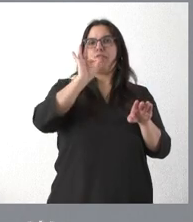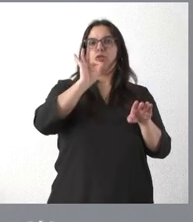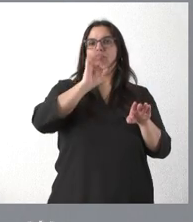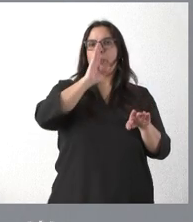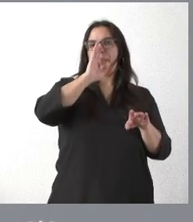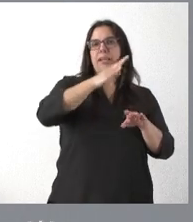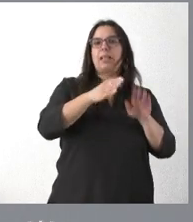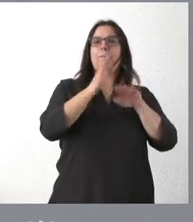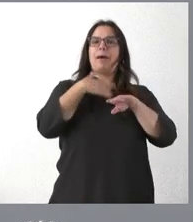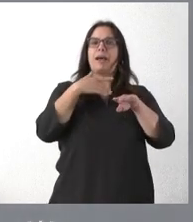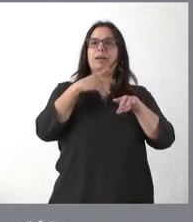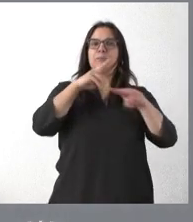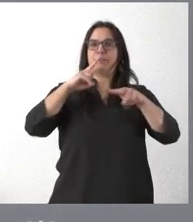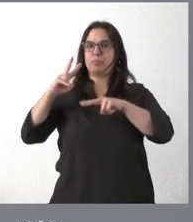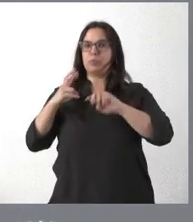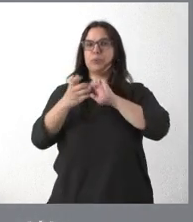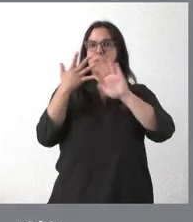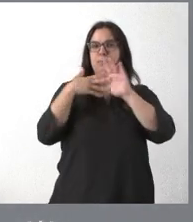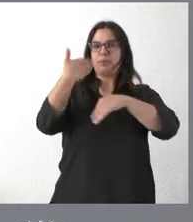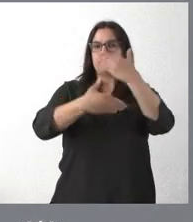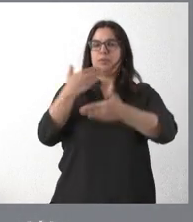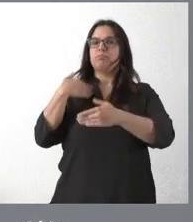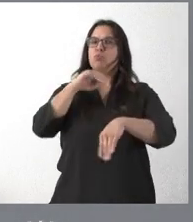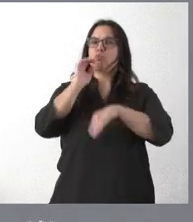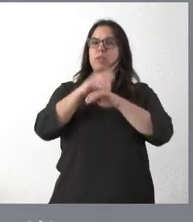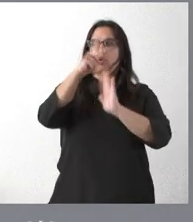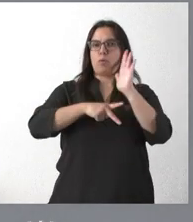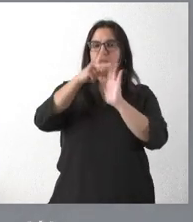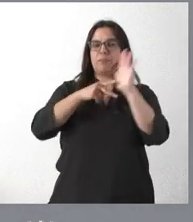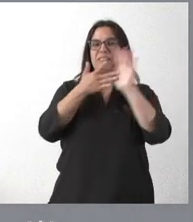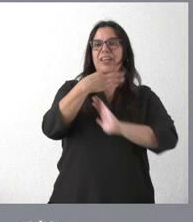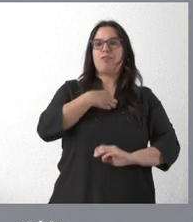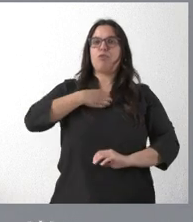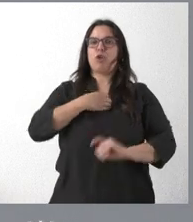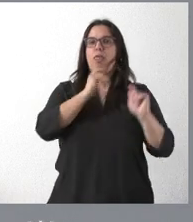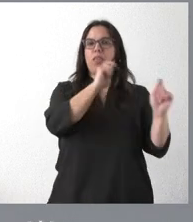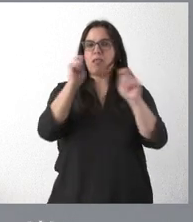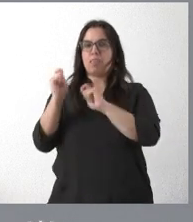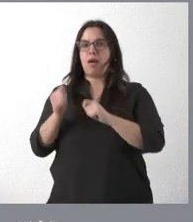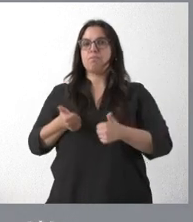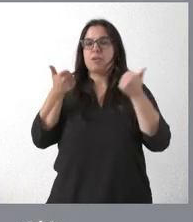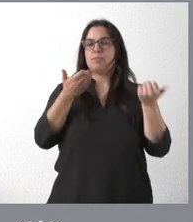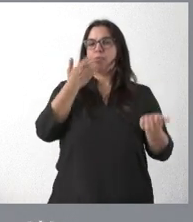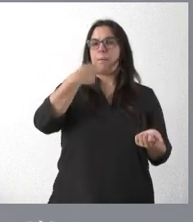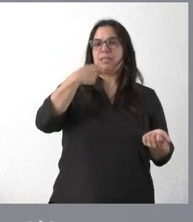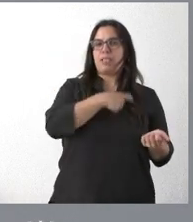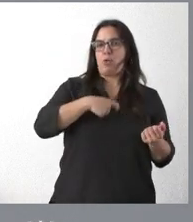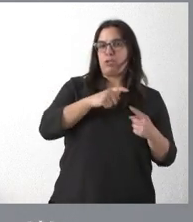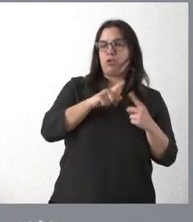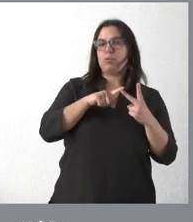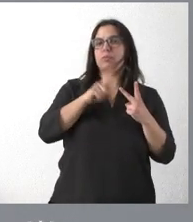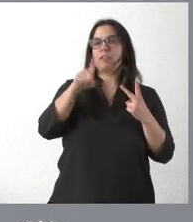agilizar trámites dentro de la normativa se otorgan nuevas funciones tanto al presidente de la comisión como